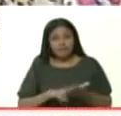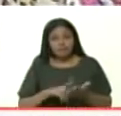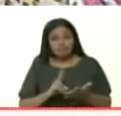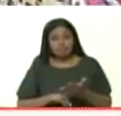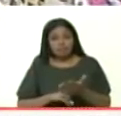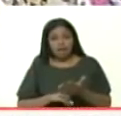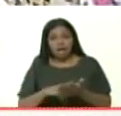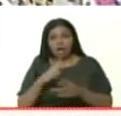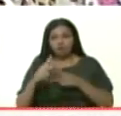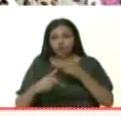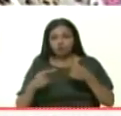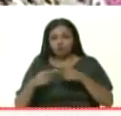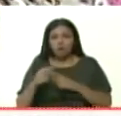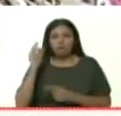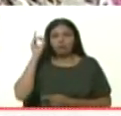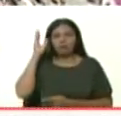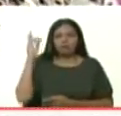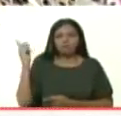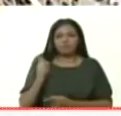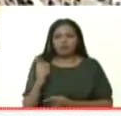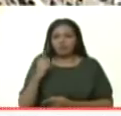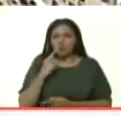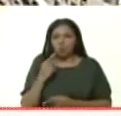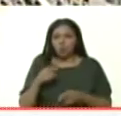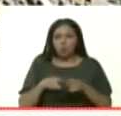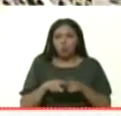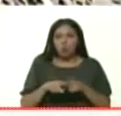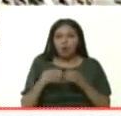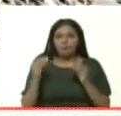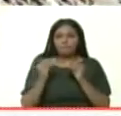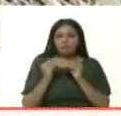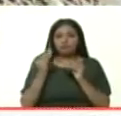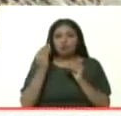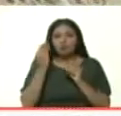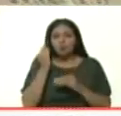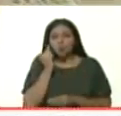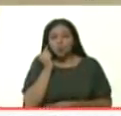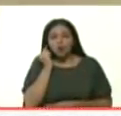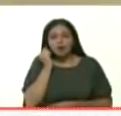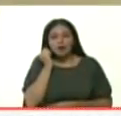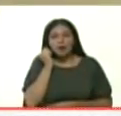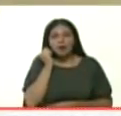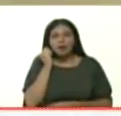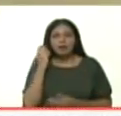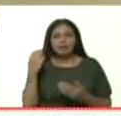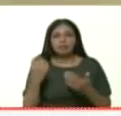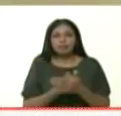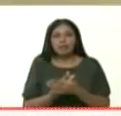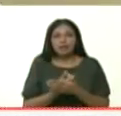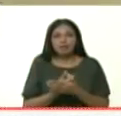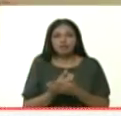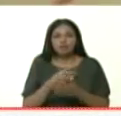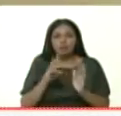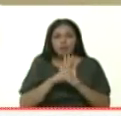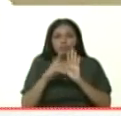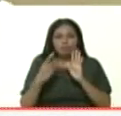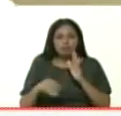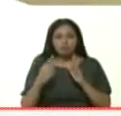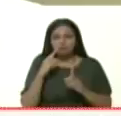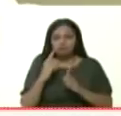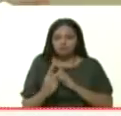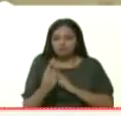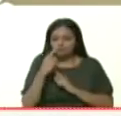la reproducción ideológica viene del beso de una mujer quitándose su propio derecho frente a un